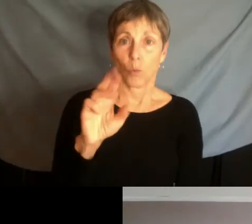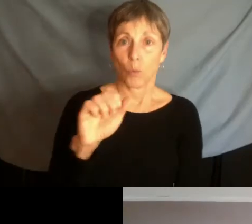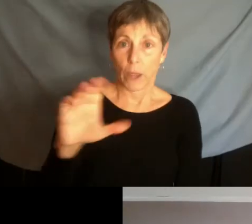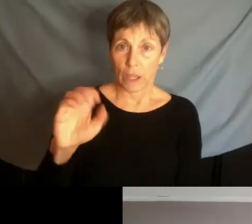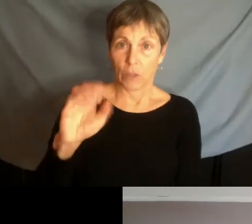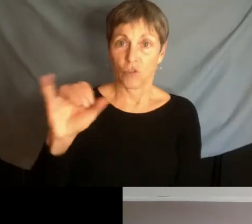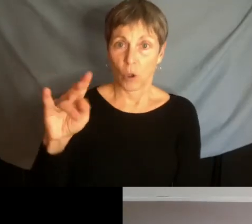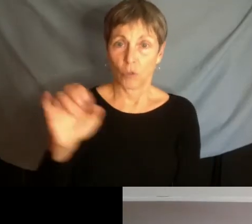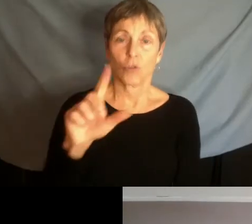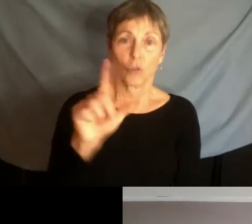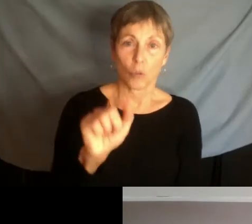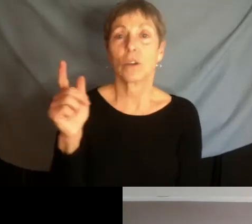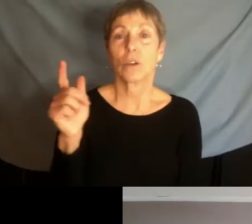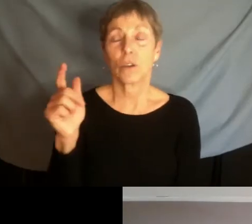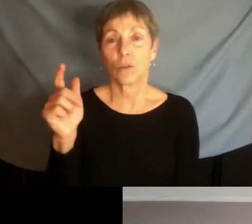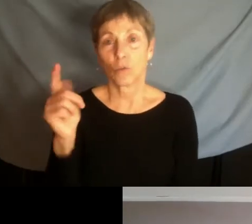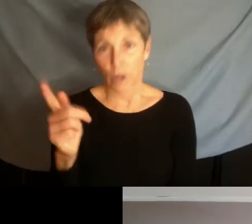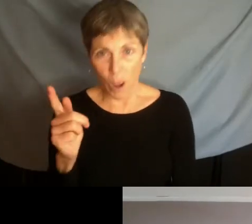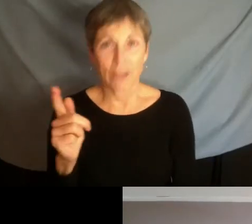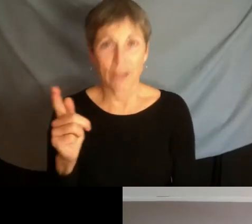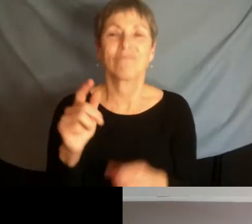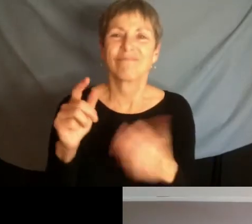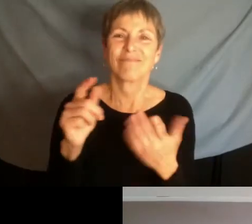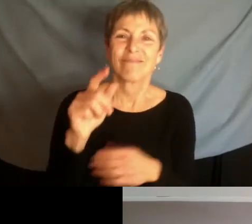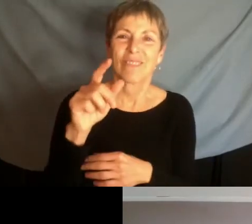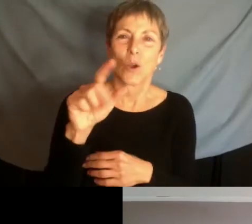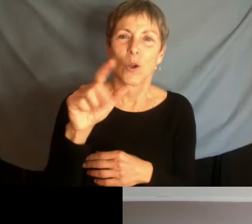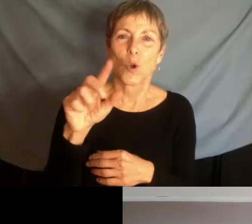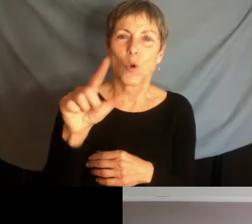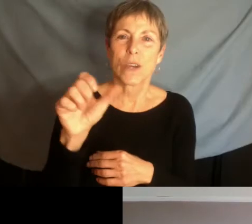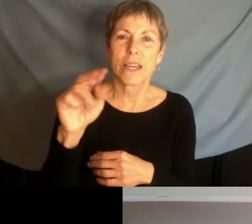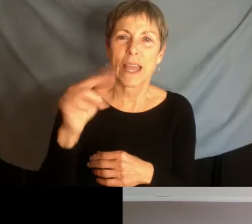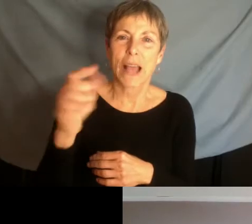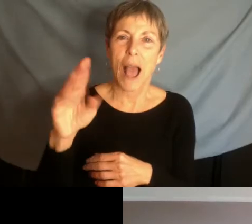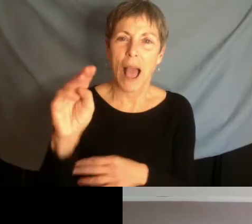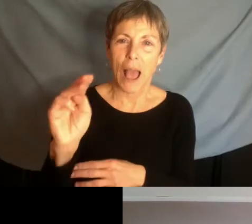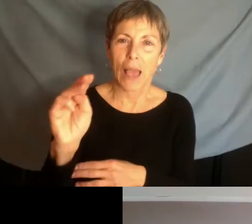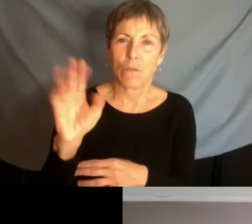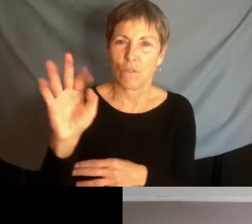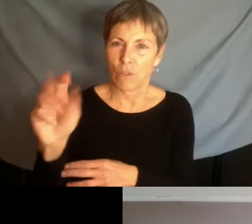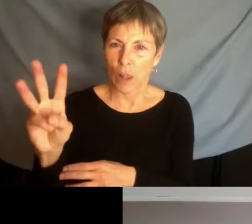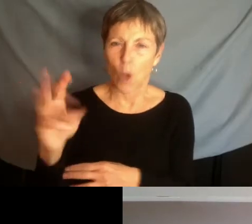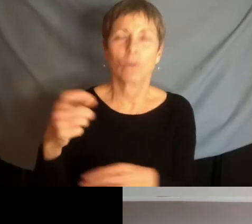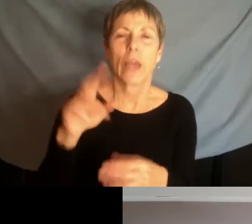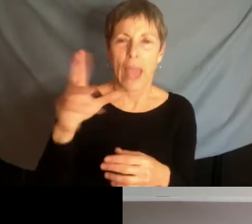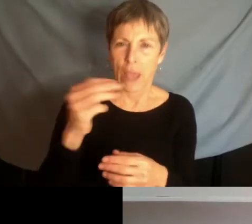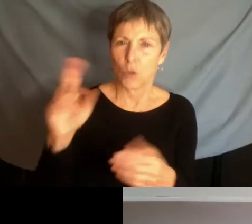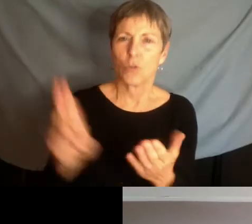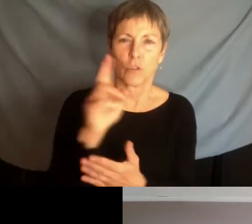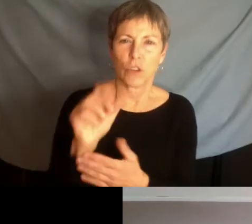fellow de 21 Guggenheim y un profesor y director del Departamento de Geografía y de Ambiente en la Universidad